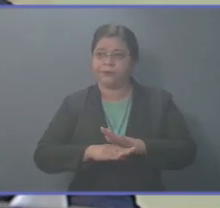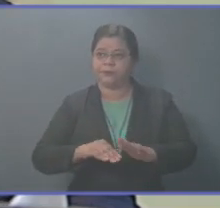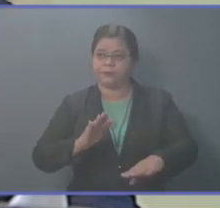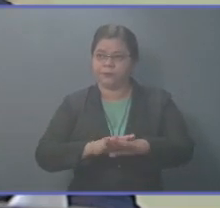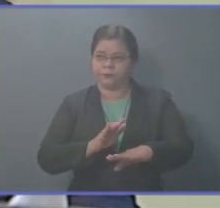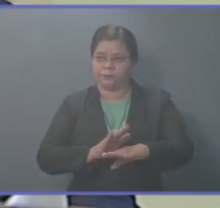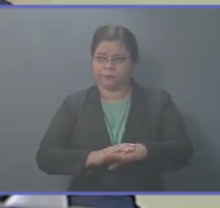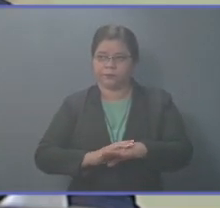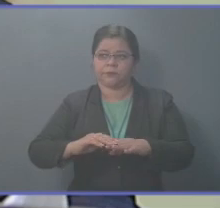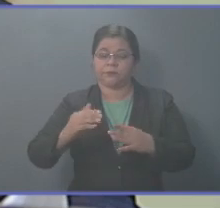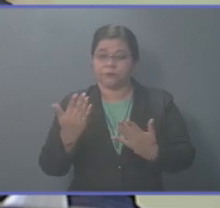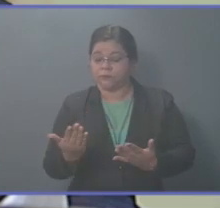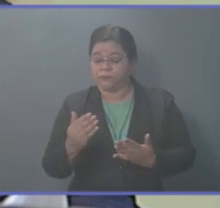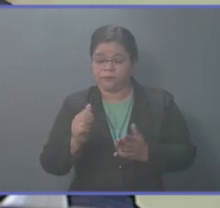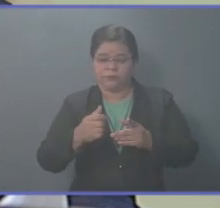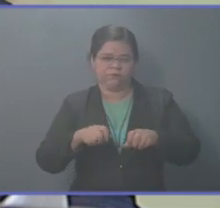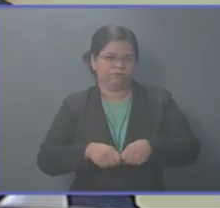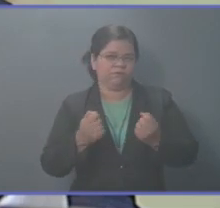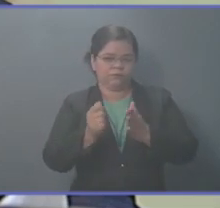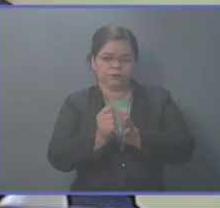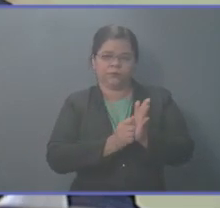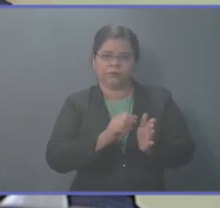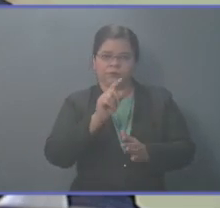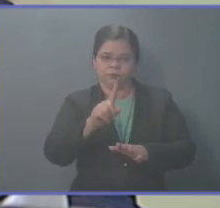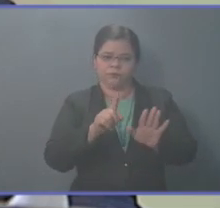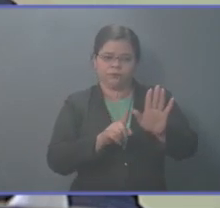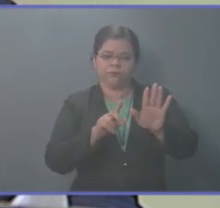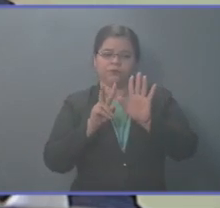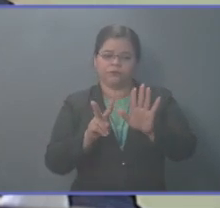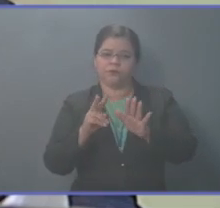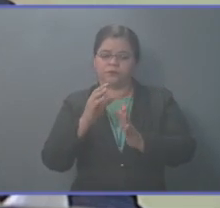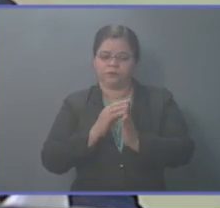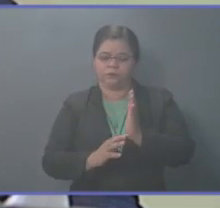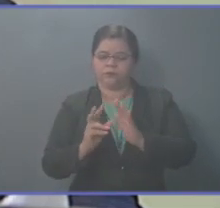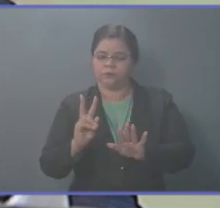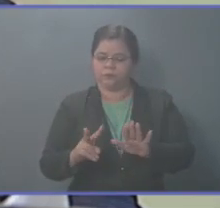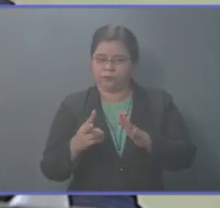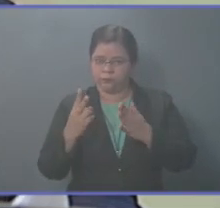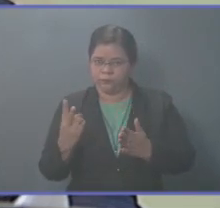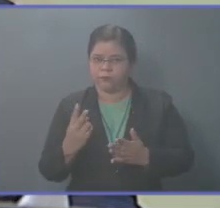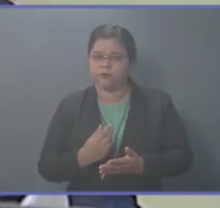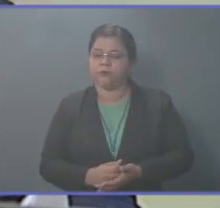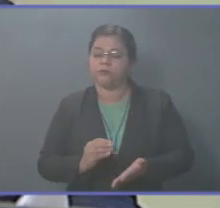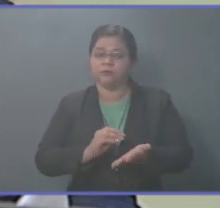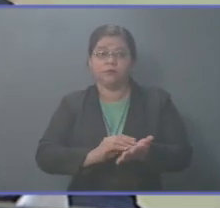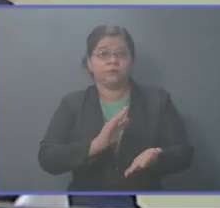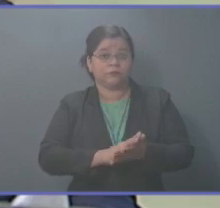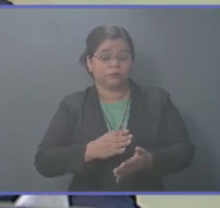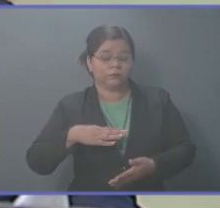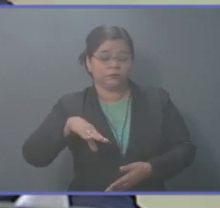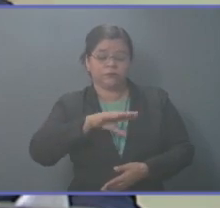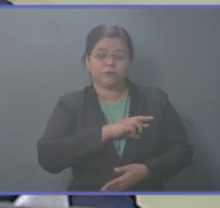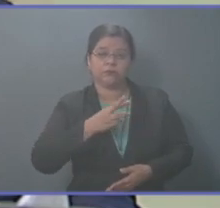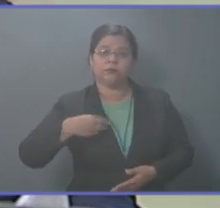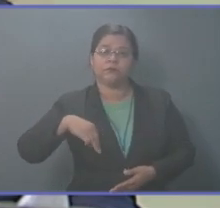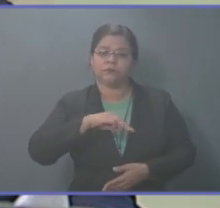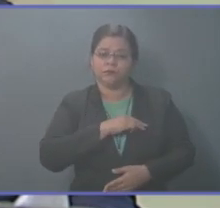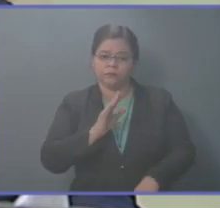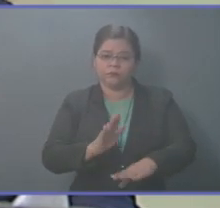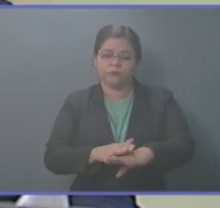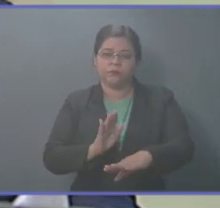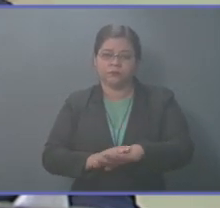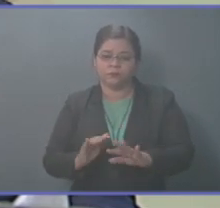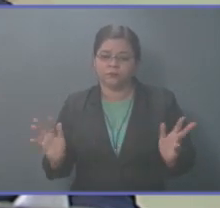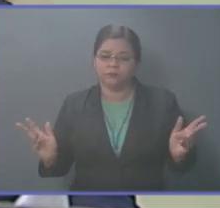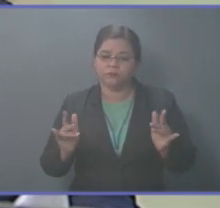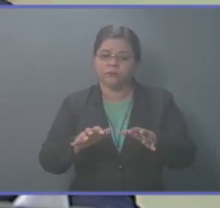convocatoria por la supuesta violación al artículo 167 ordinal séptimo Constitución, que establece que corresponde al Consejo de Ministros convocar extraordinariamente